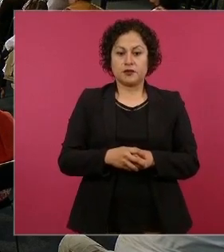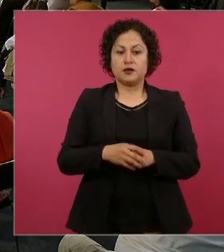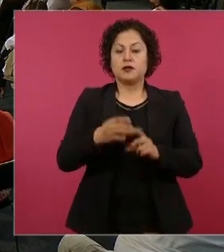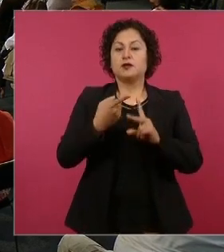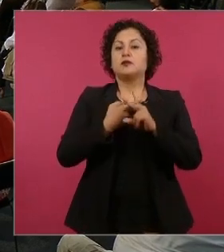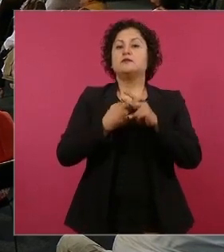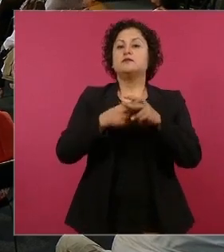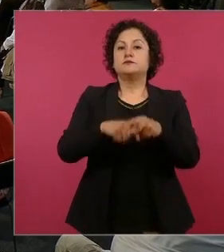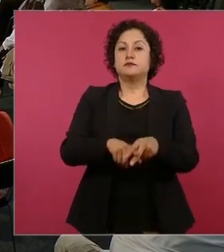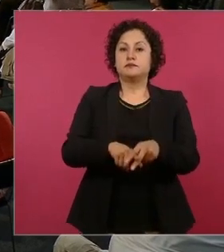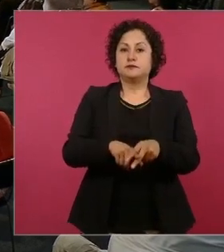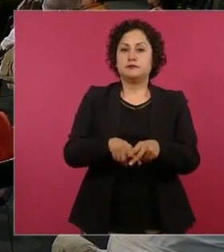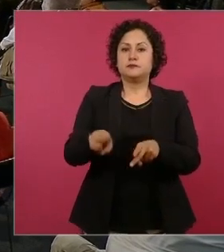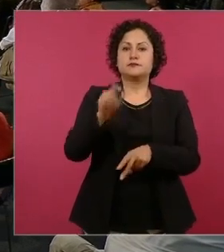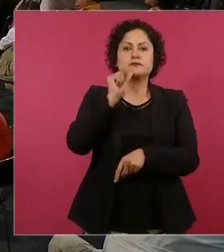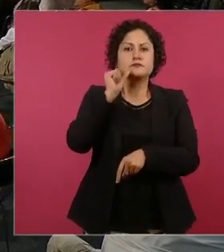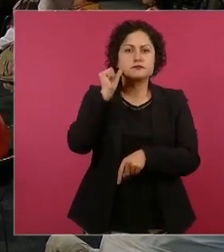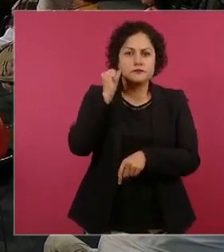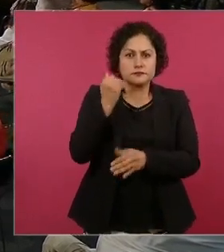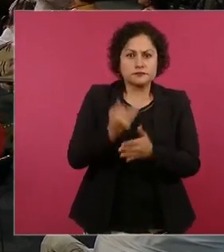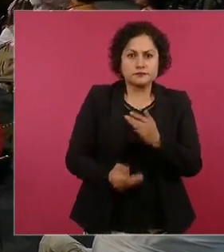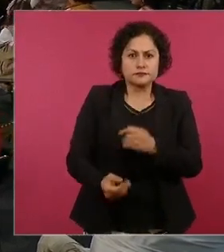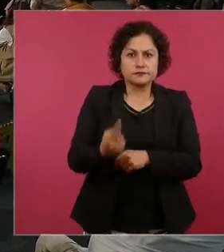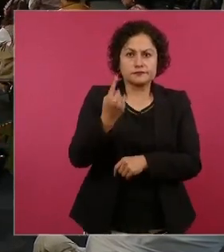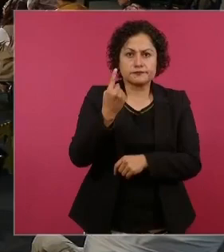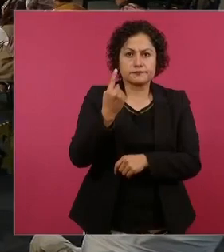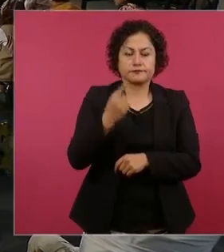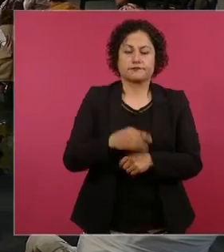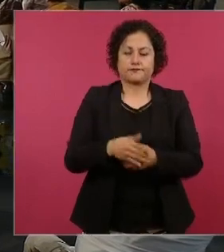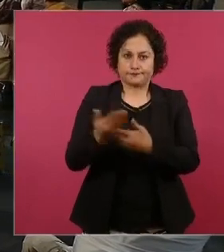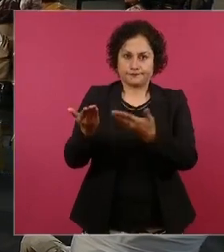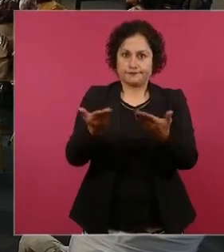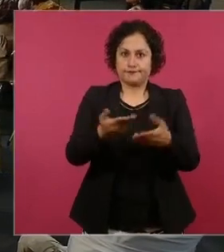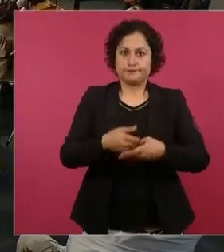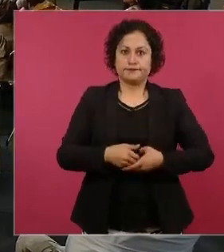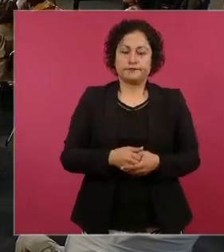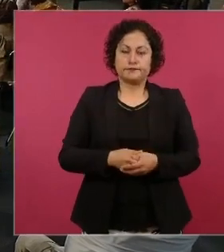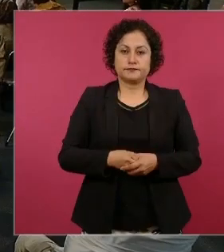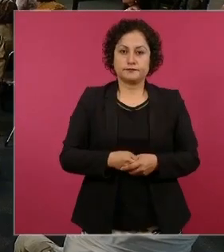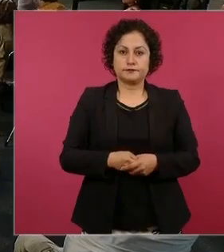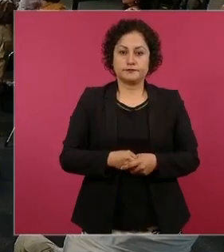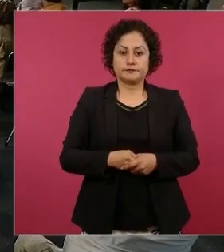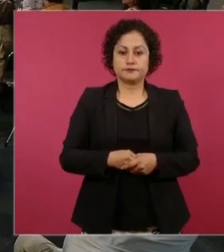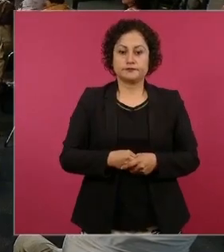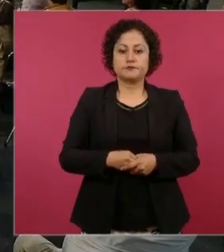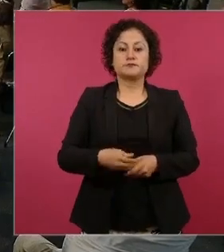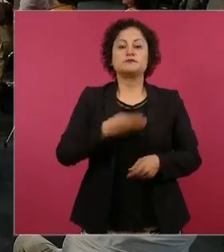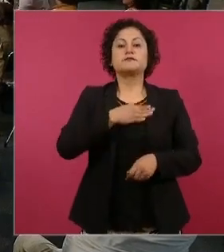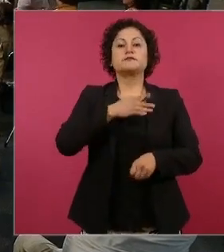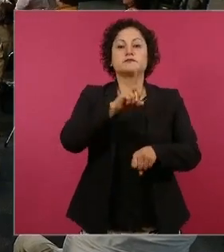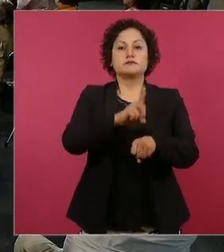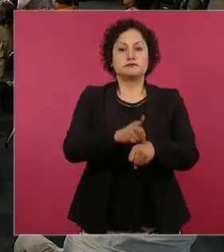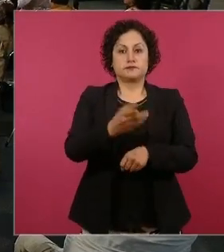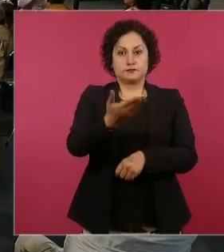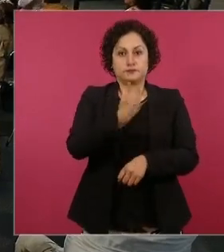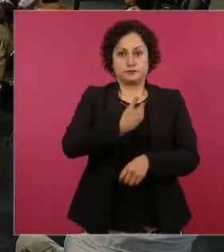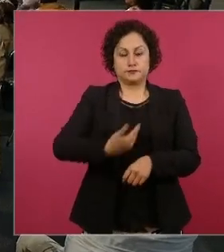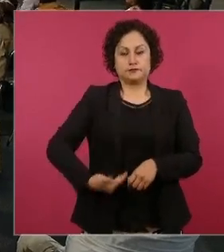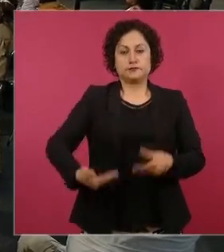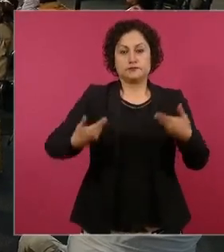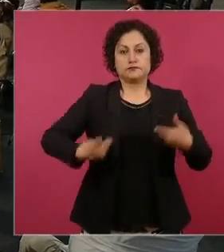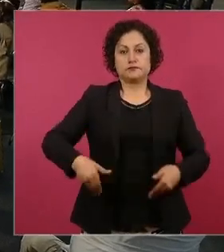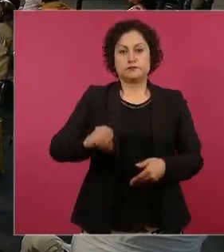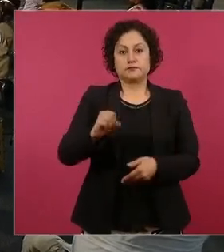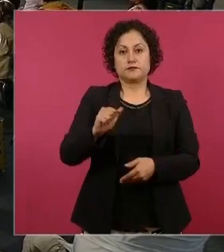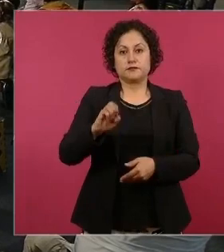Empezamos con… quedó un compañero. Adelante. Buenos días, presidente. Óscar González,